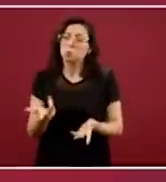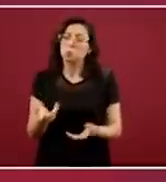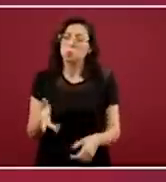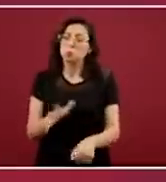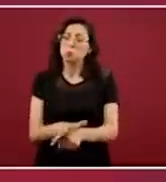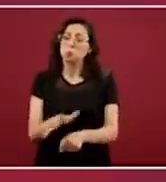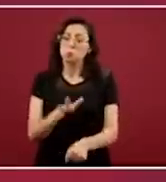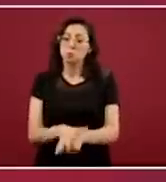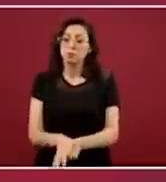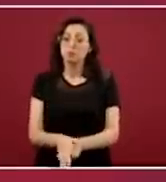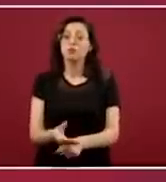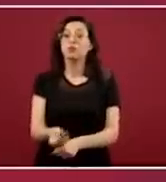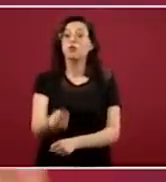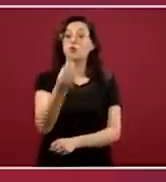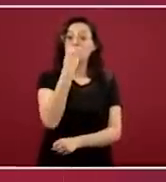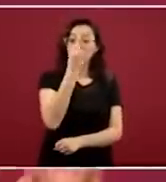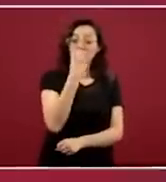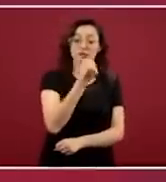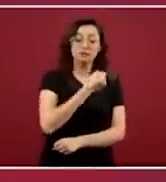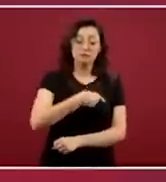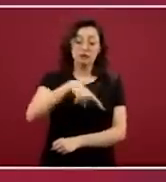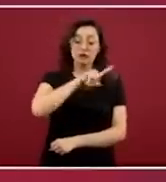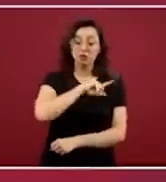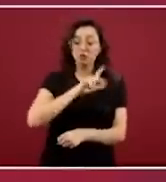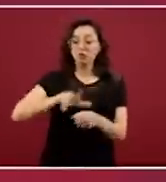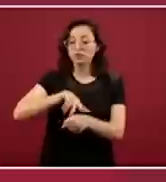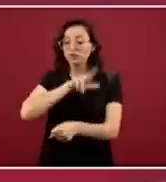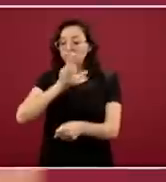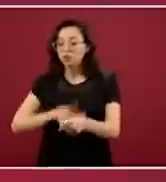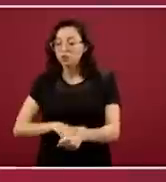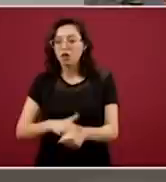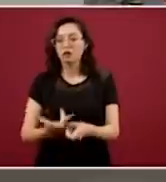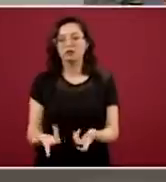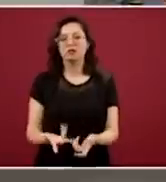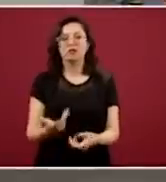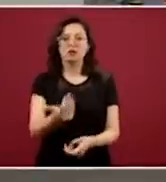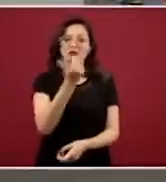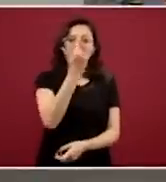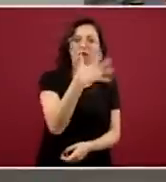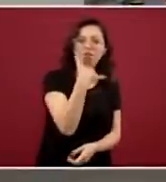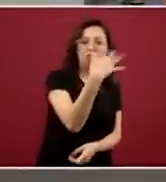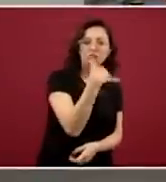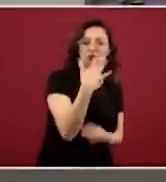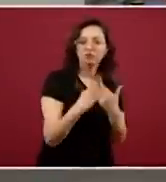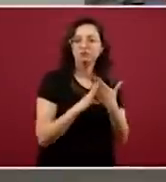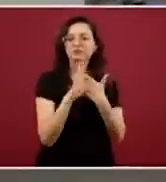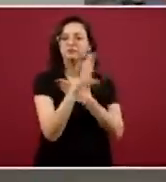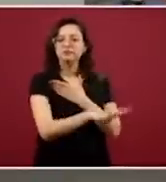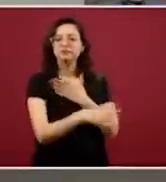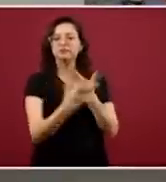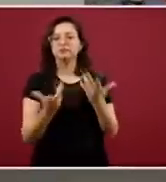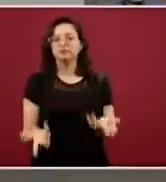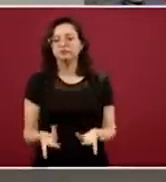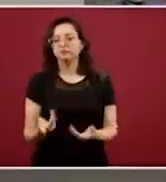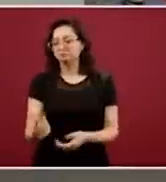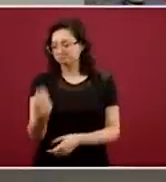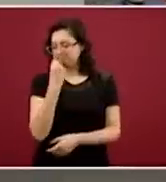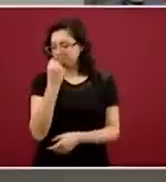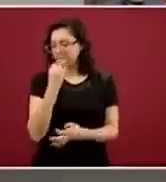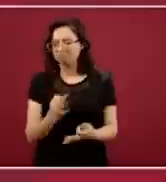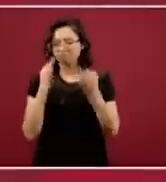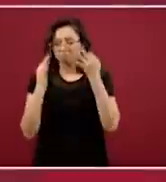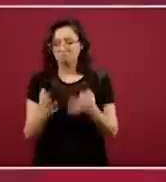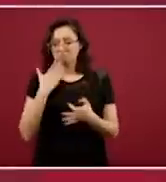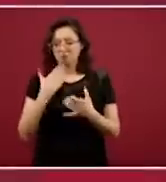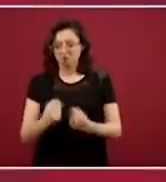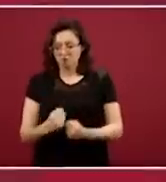Alimentarse sanamente, preferir productos naturales y no comida chatarra, productos que tienen una diversidad nutrimental y